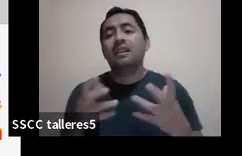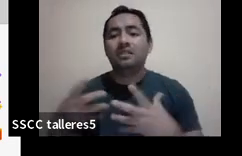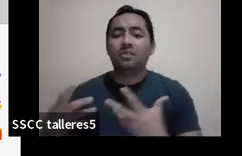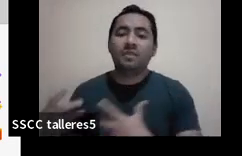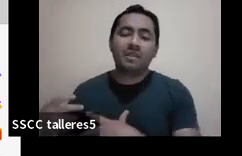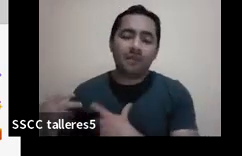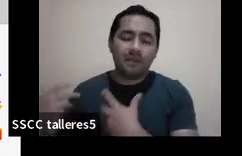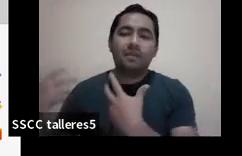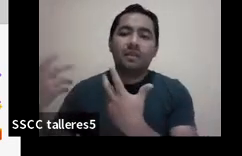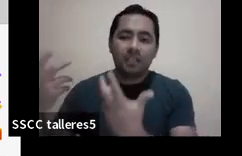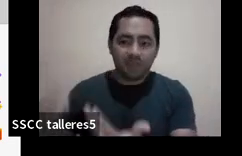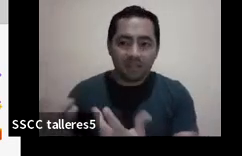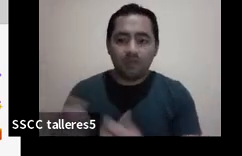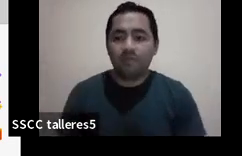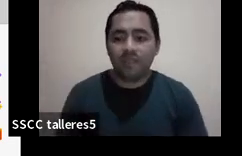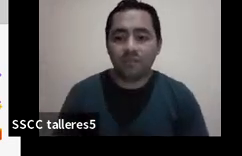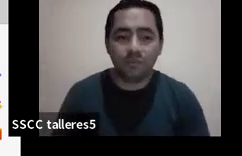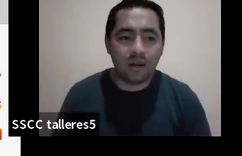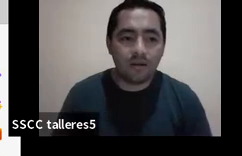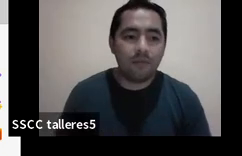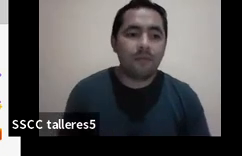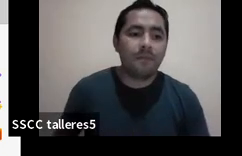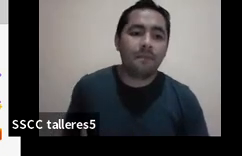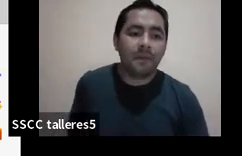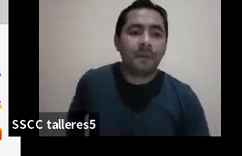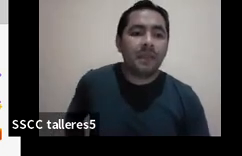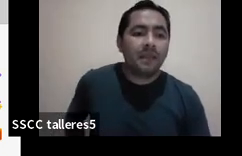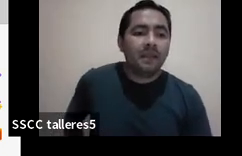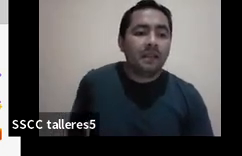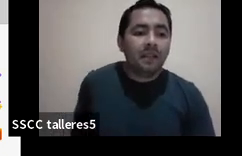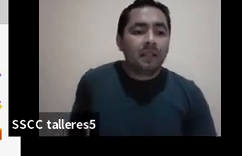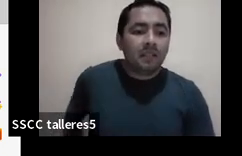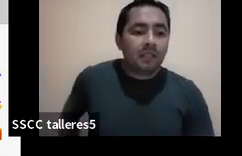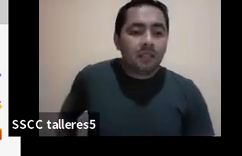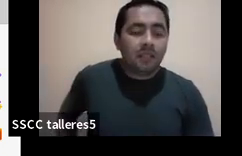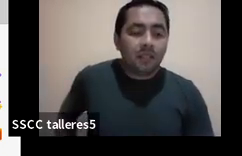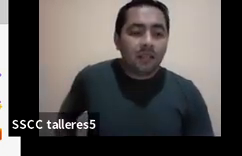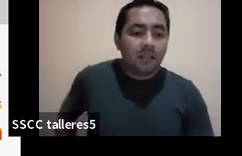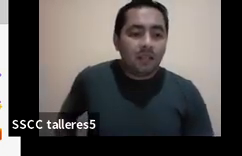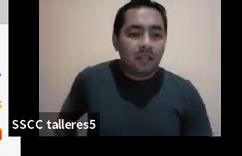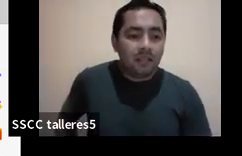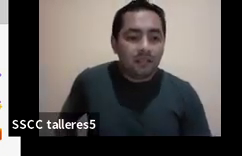señas, sino también saber expresar, estructurar. ¿Bien?